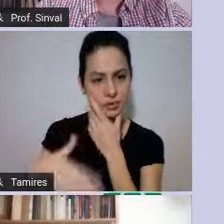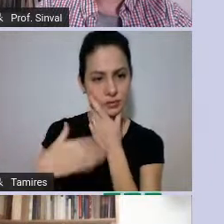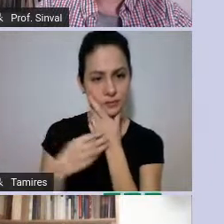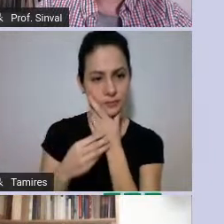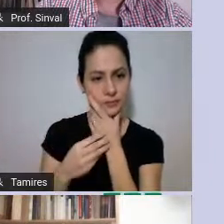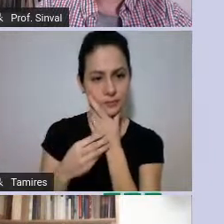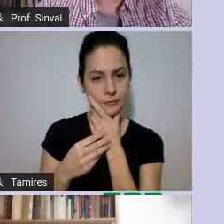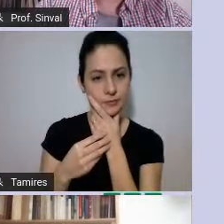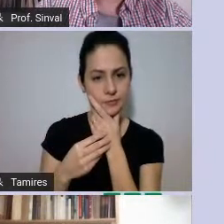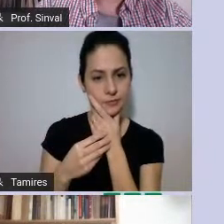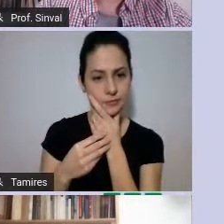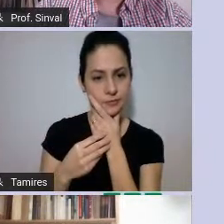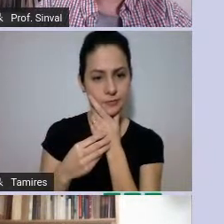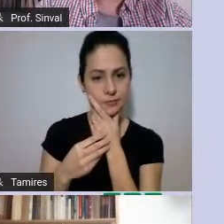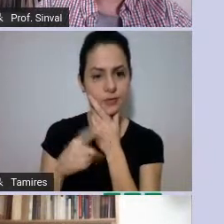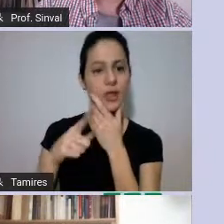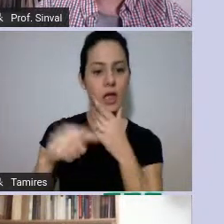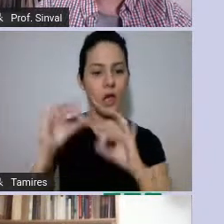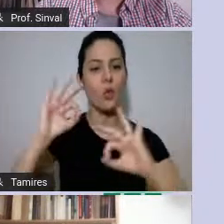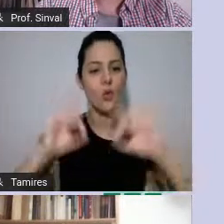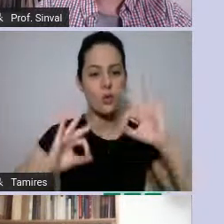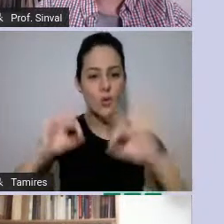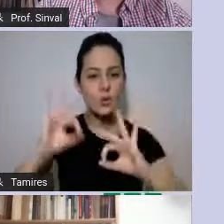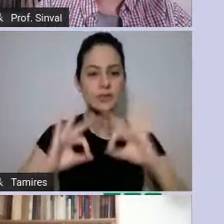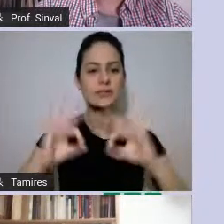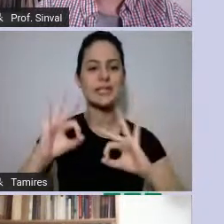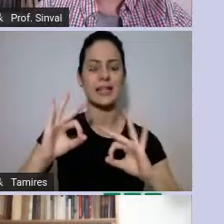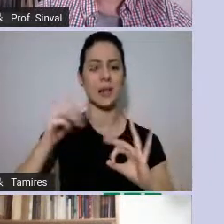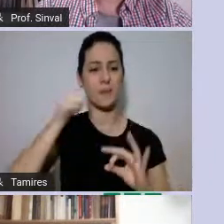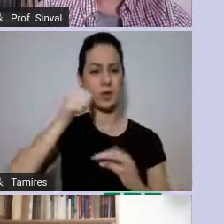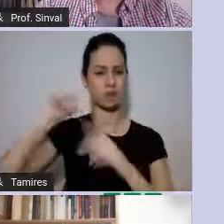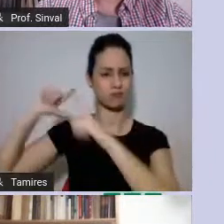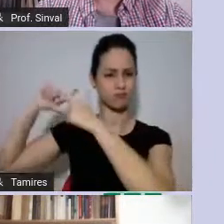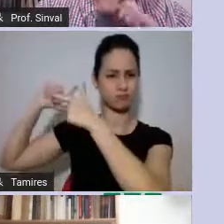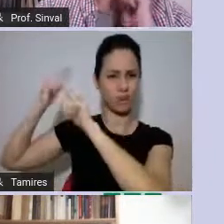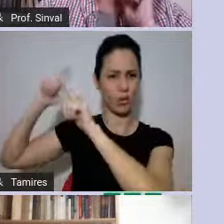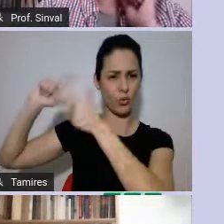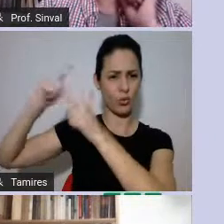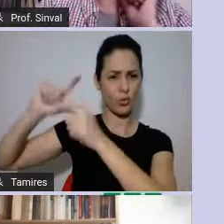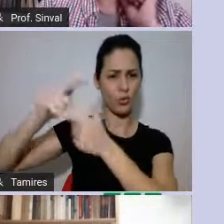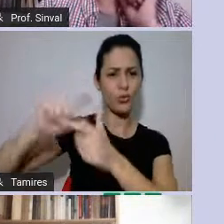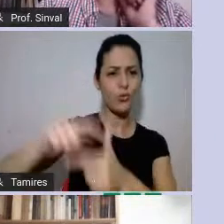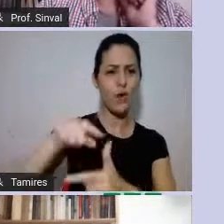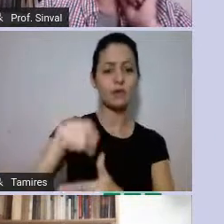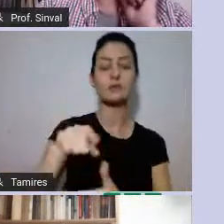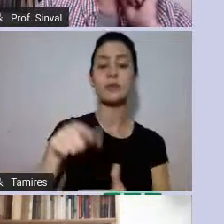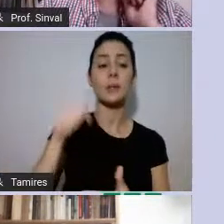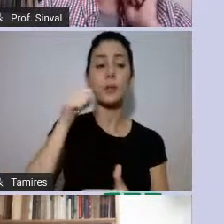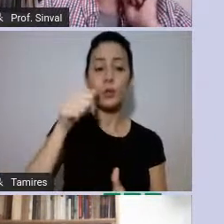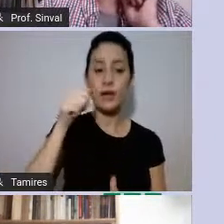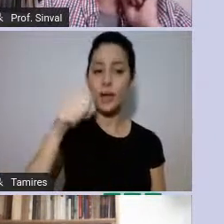¿Qué es esto, no? La Organización de Mujeres Milenarias, que es una organización de mujeres pulqueras